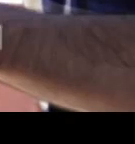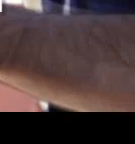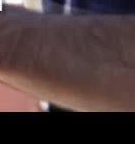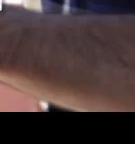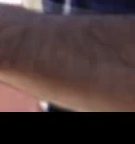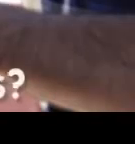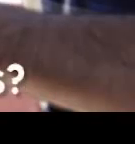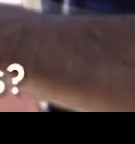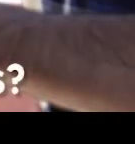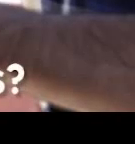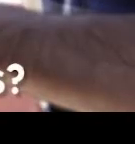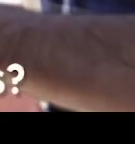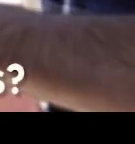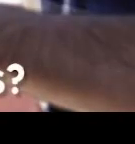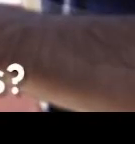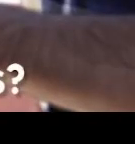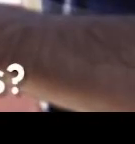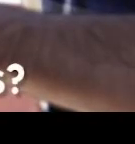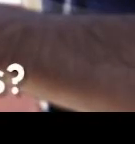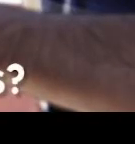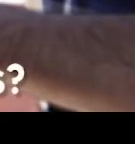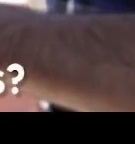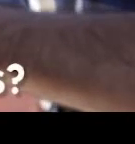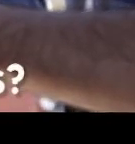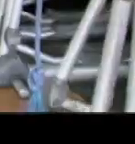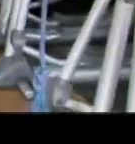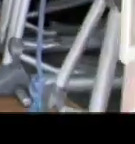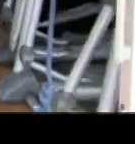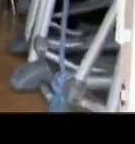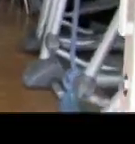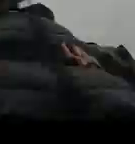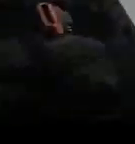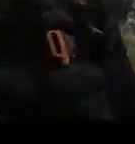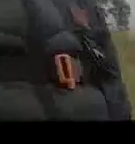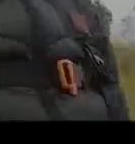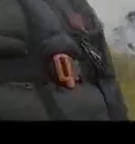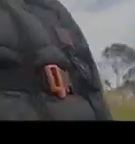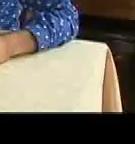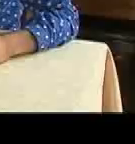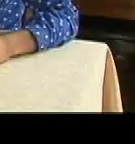¿Cómo hacer para que tus mañanas sean más divertidas?